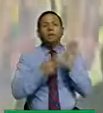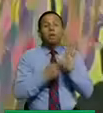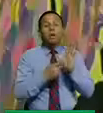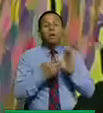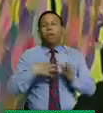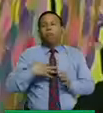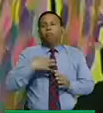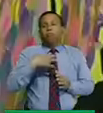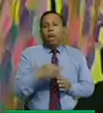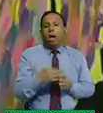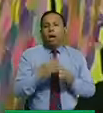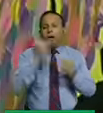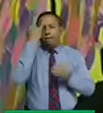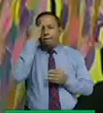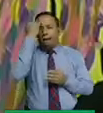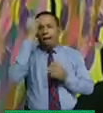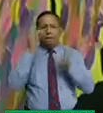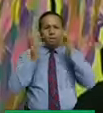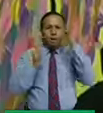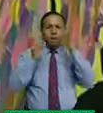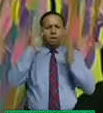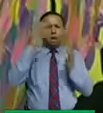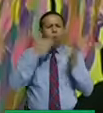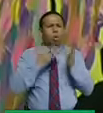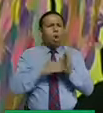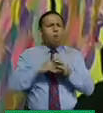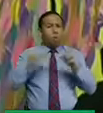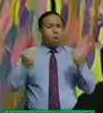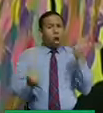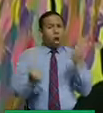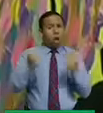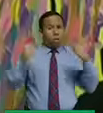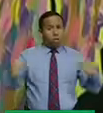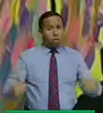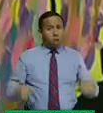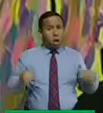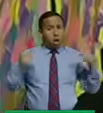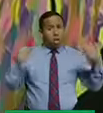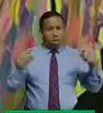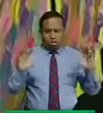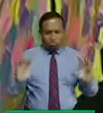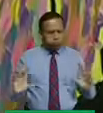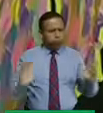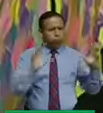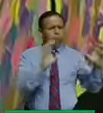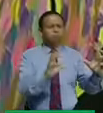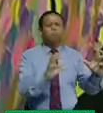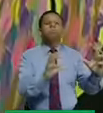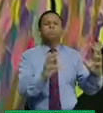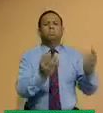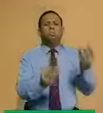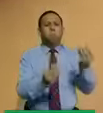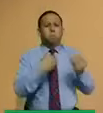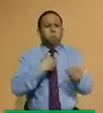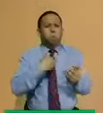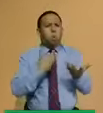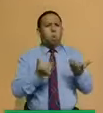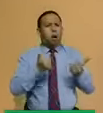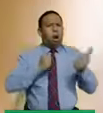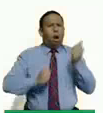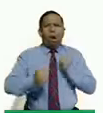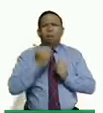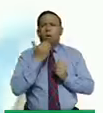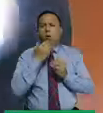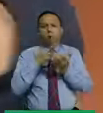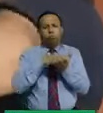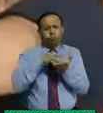las cosas que se pueden hacer con llantas. Por ejemplo, yo estoy haciendo obras de arte con granulado de